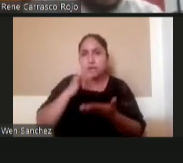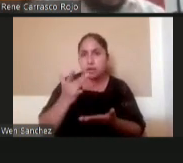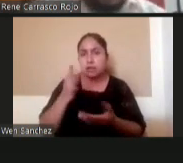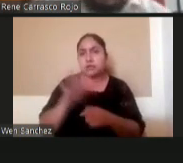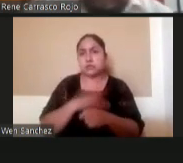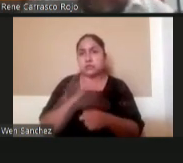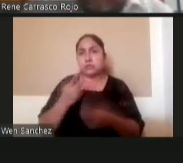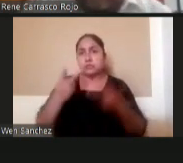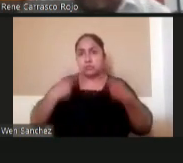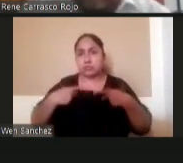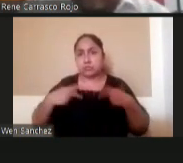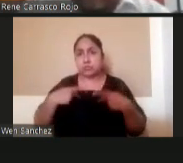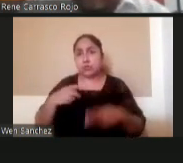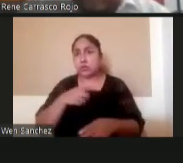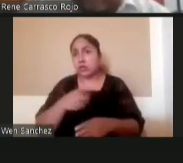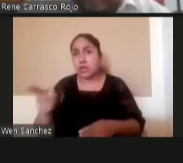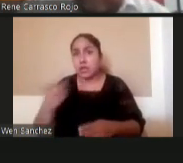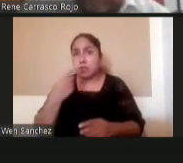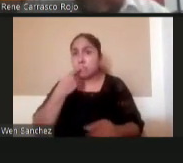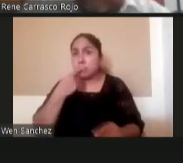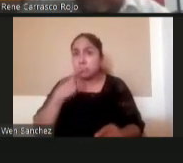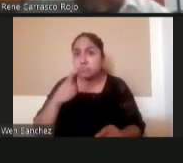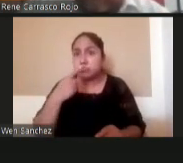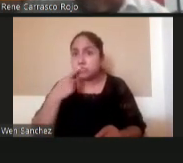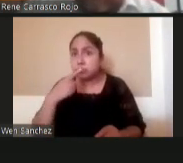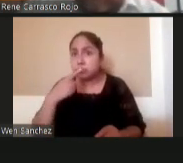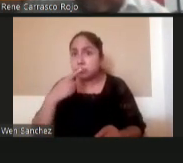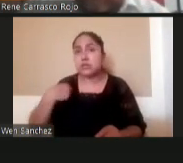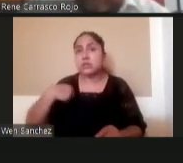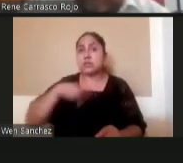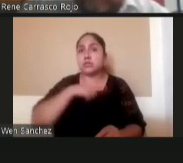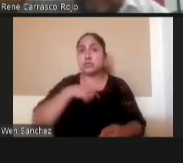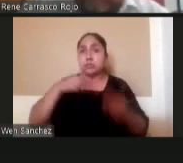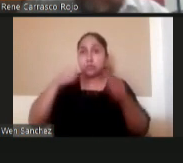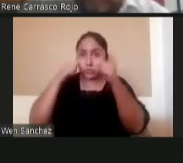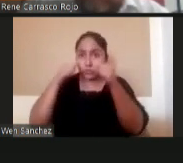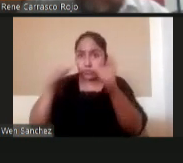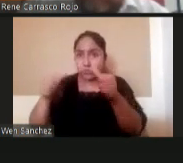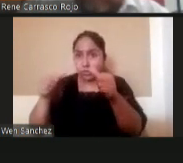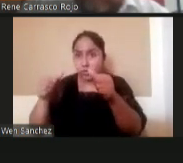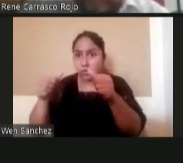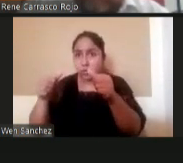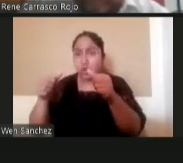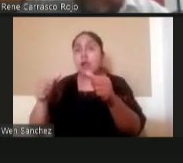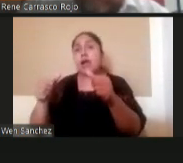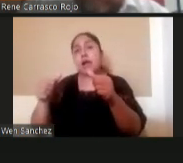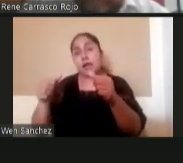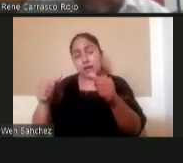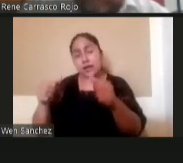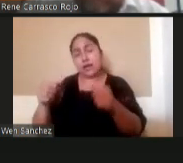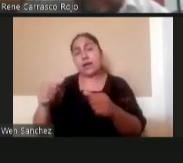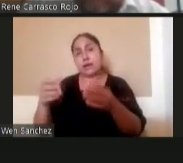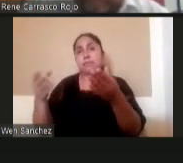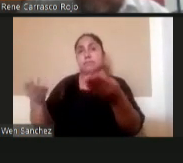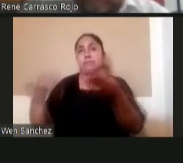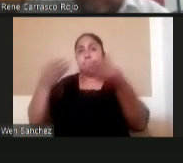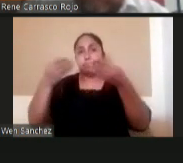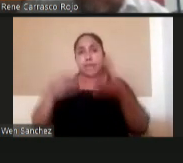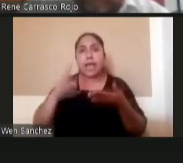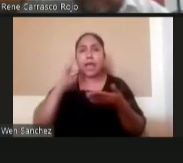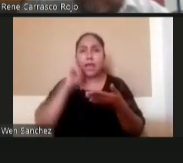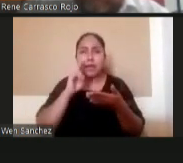la sesión de Cabildo, que hayamos tomado la responsabilidad de checar